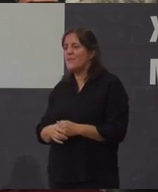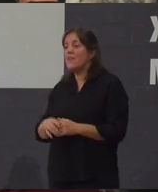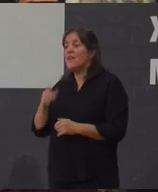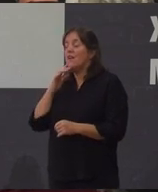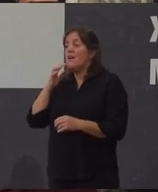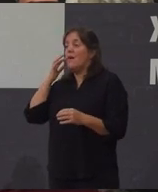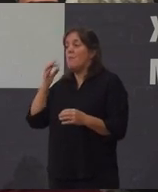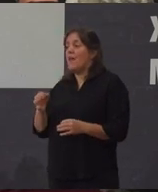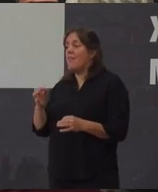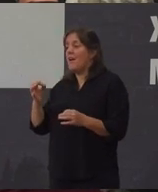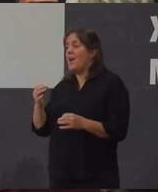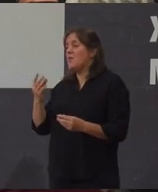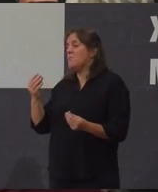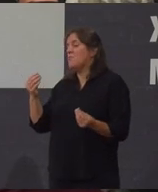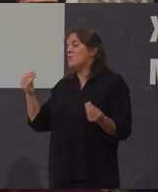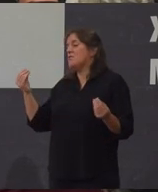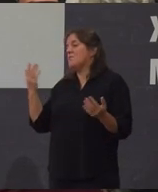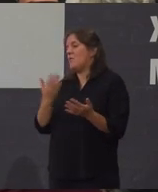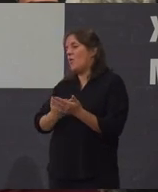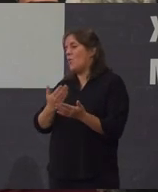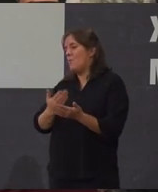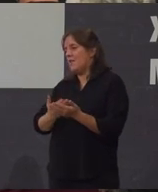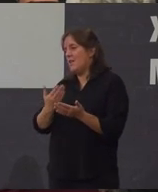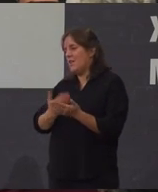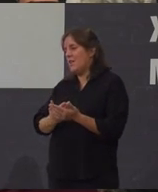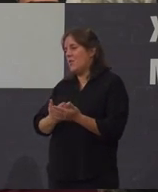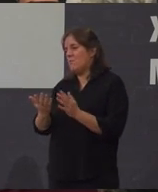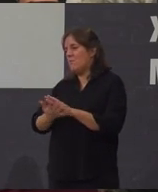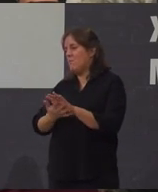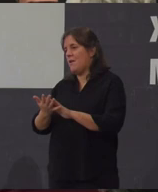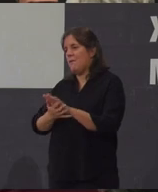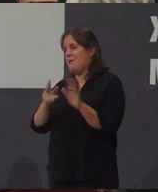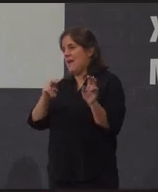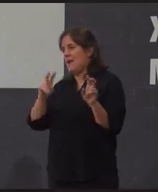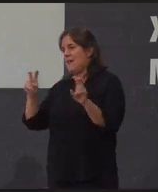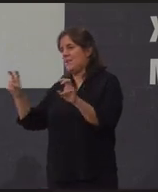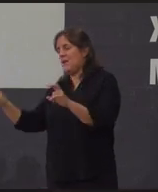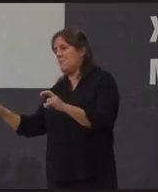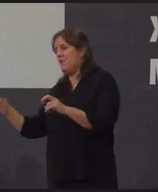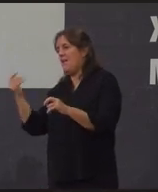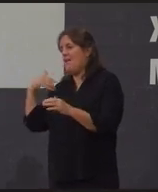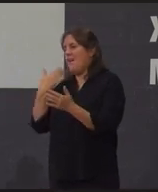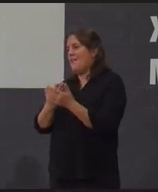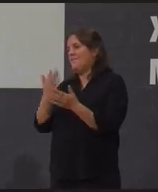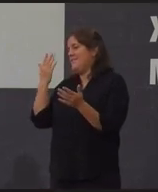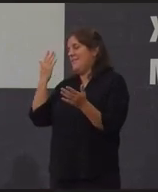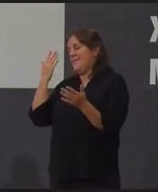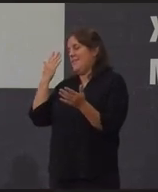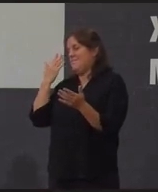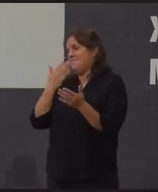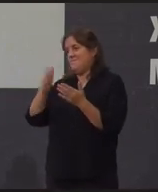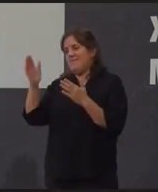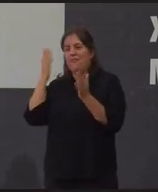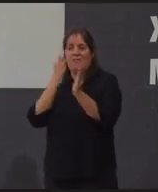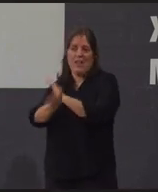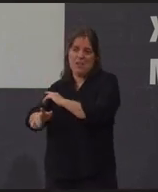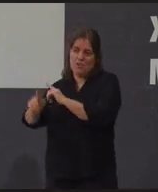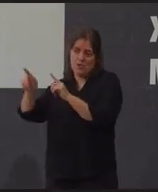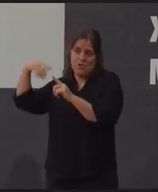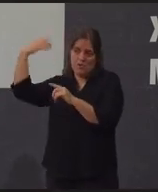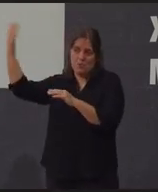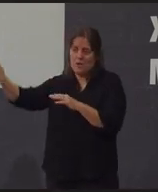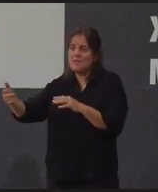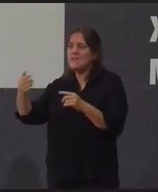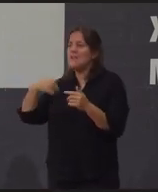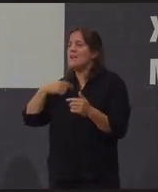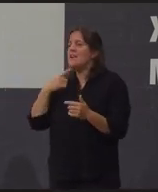No, a verdade é que hai moitísima documentación para falar destas cousas, hasta o infinito e máis alá, ¿no? Por exemplo, do